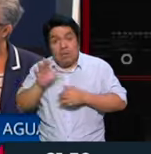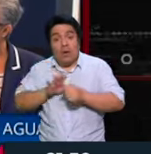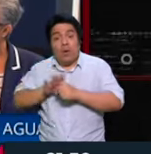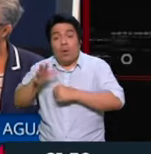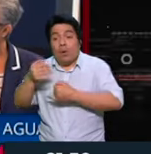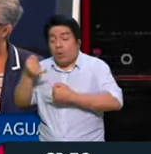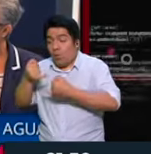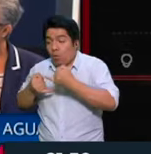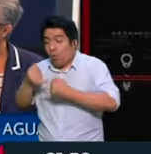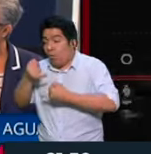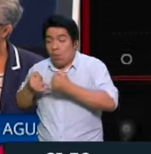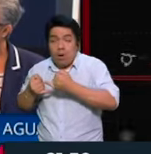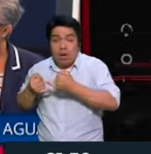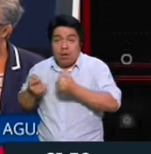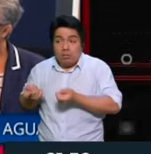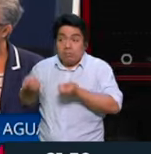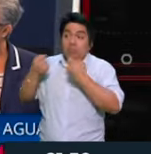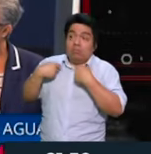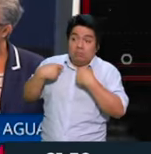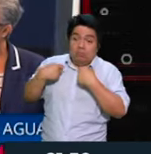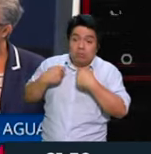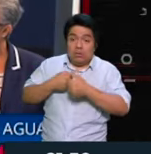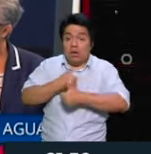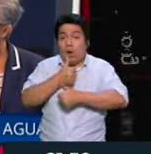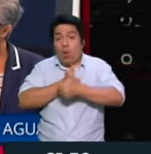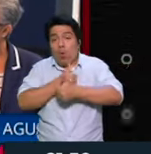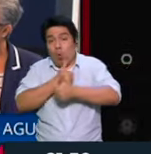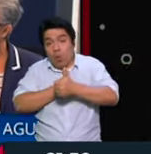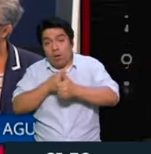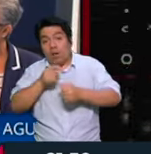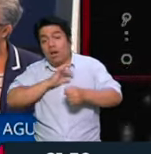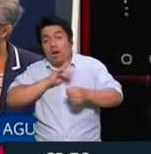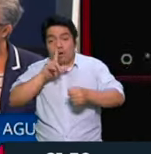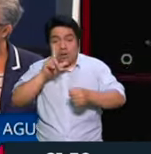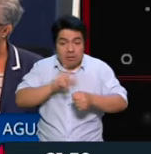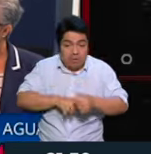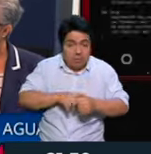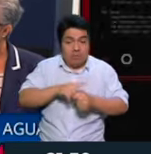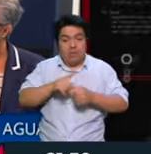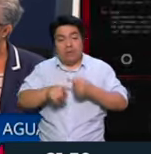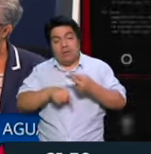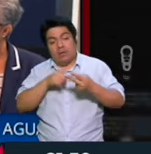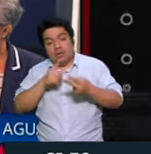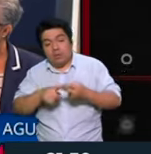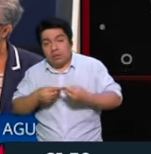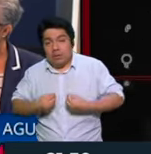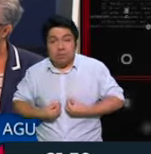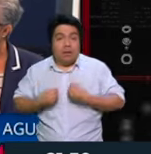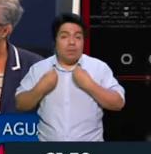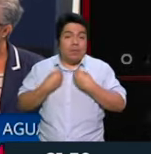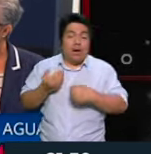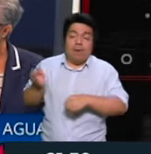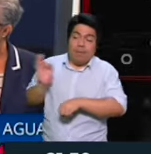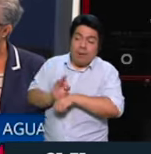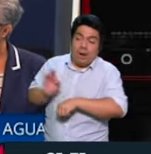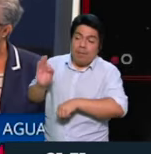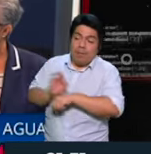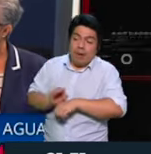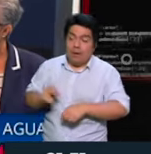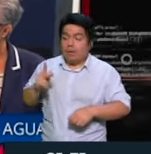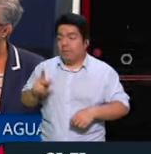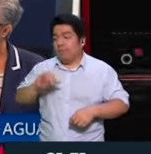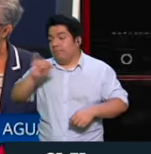te mereces? Uno de carrera judicial, especializado, que ha dado la vida completa al Poder Judicial